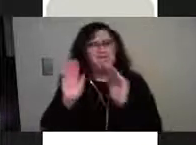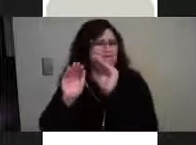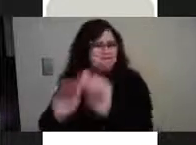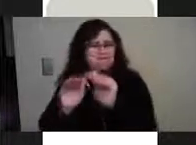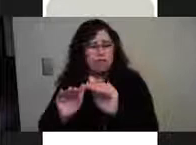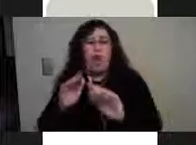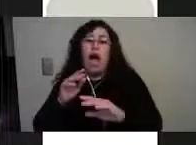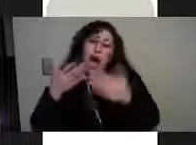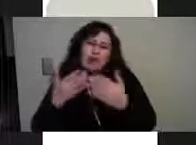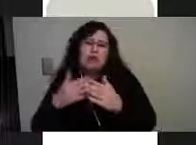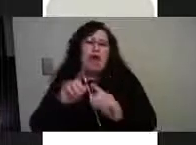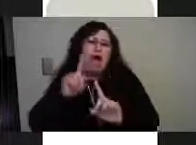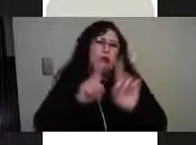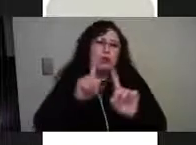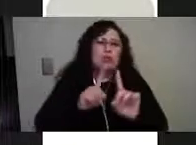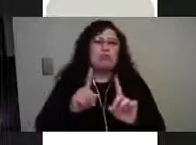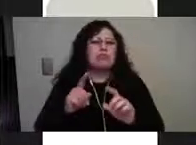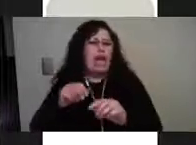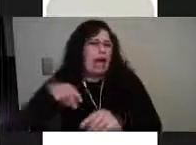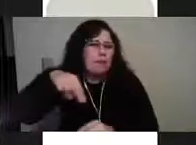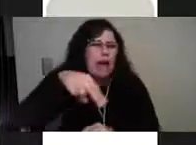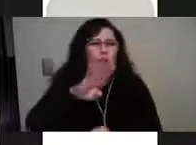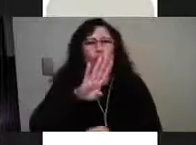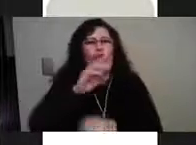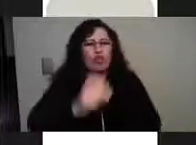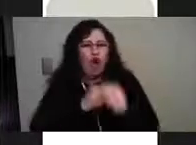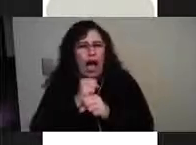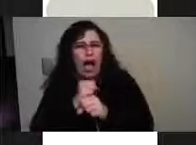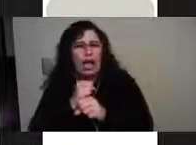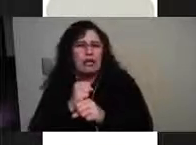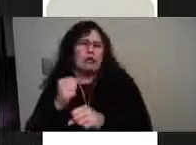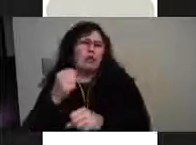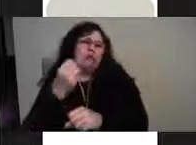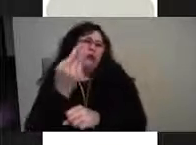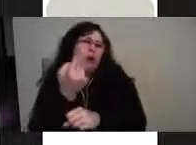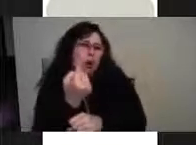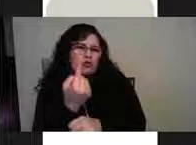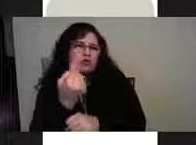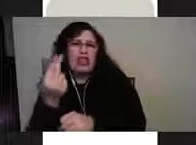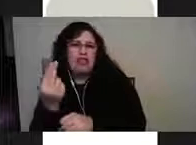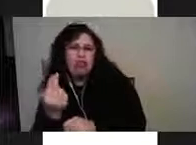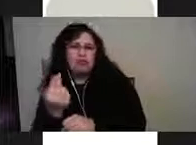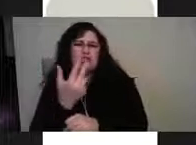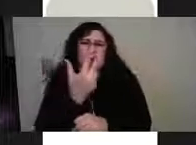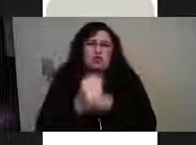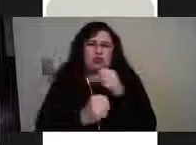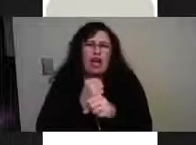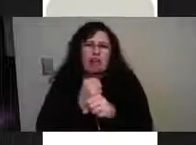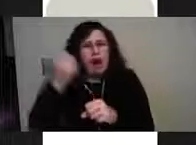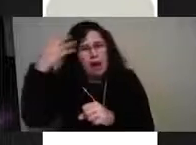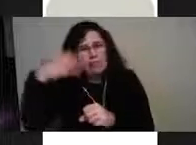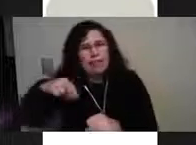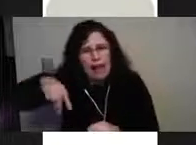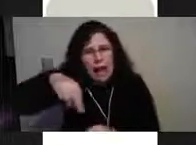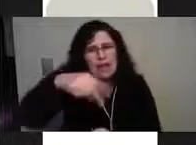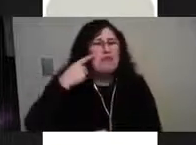van a caminar a las 4, 5, otros a los 8, 10, 12, incluso a los 15 años, ¿ya? Pero es el producto de un trabajo en